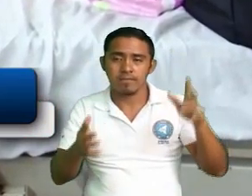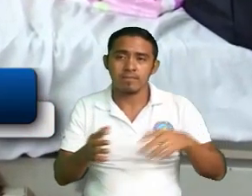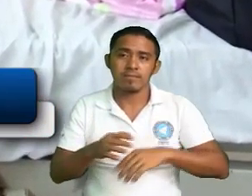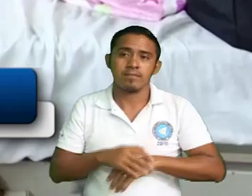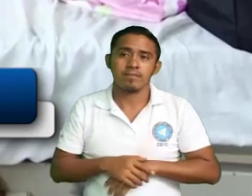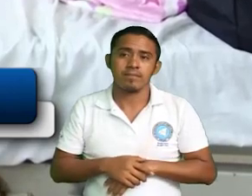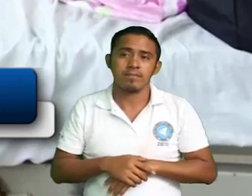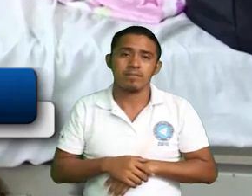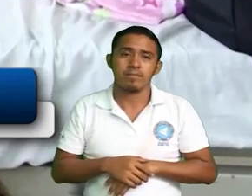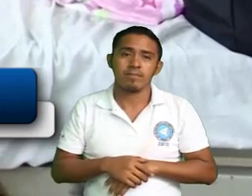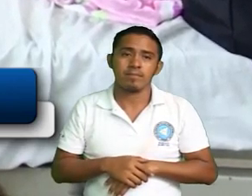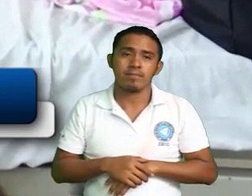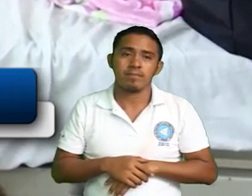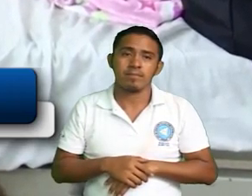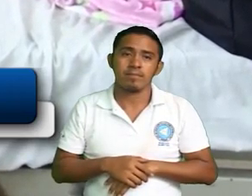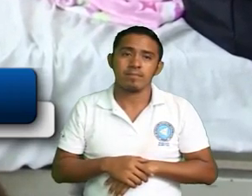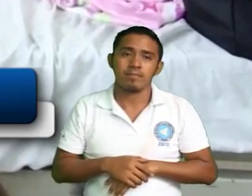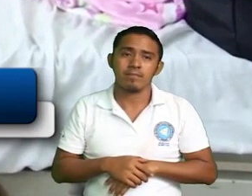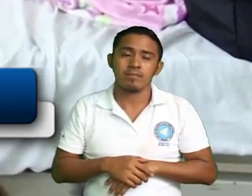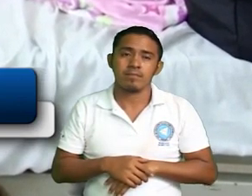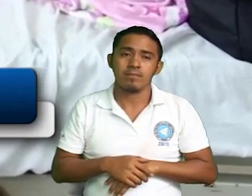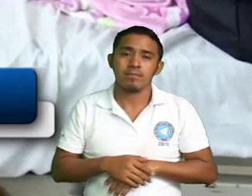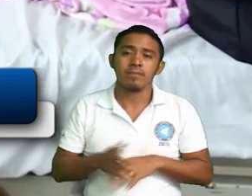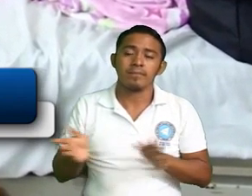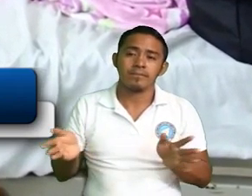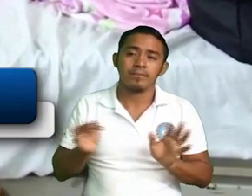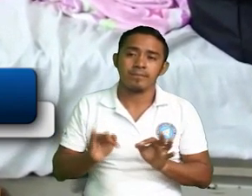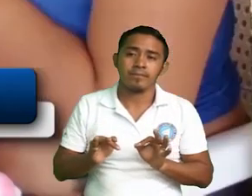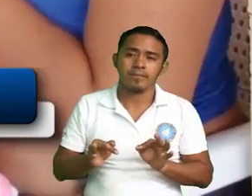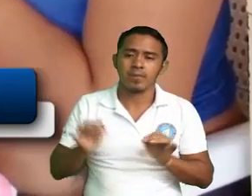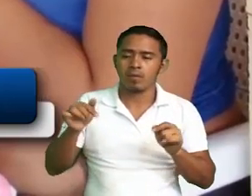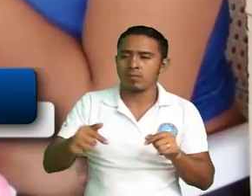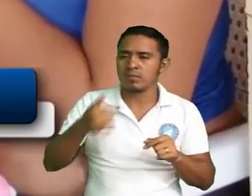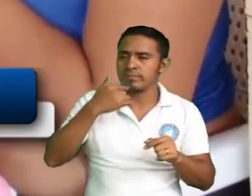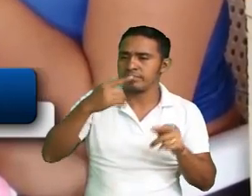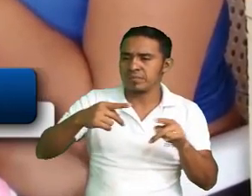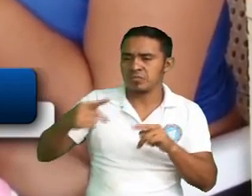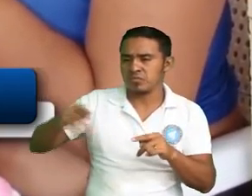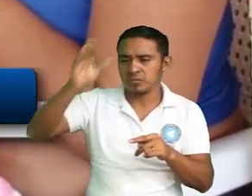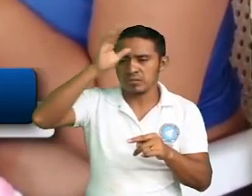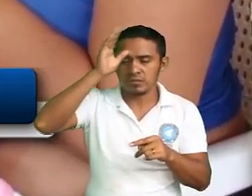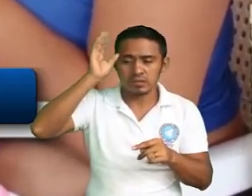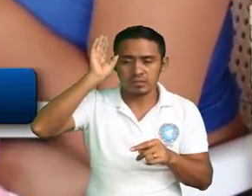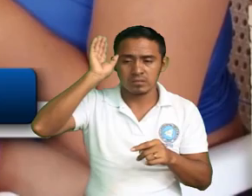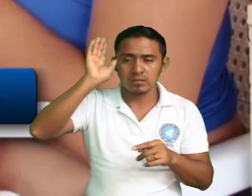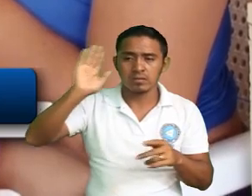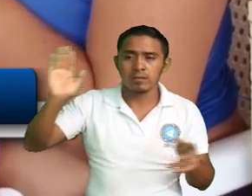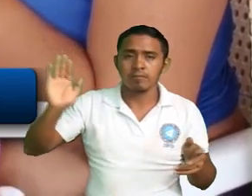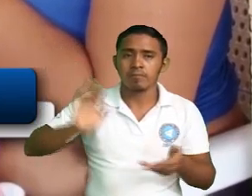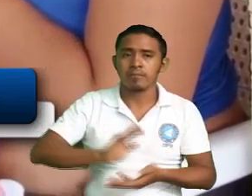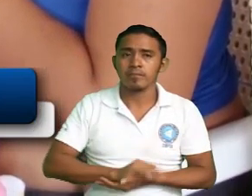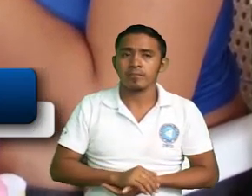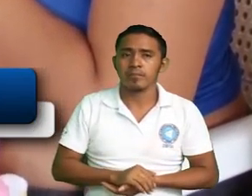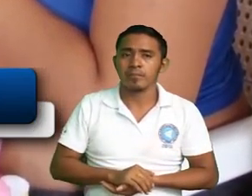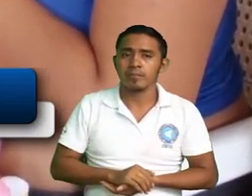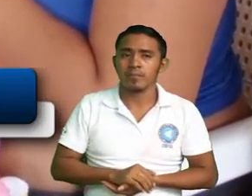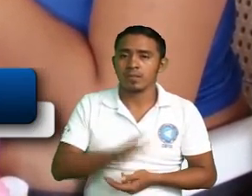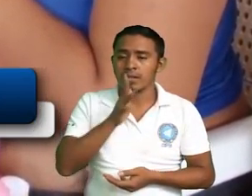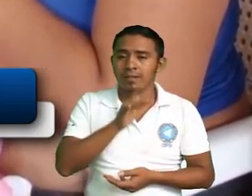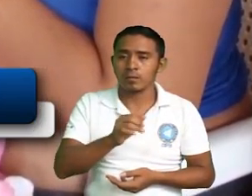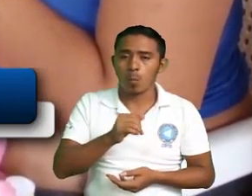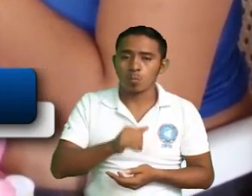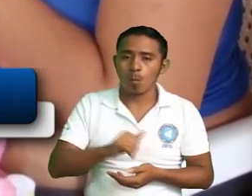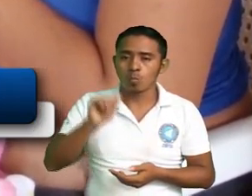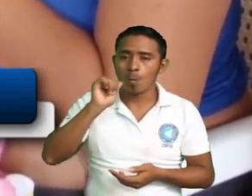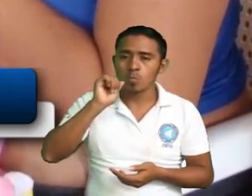adulto. ¿Ves? Ah, ok. Y ahora también hay una creencia de que el niño que bebe mucho